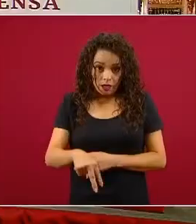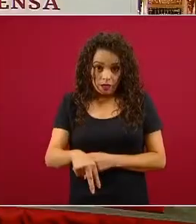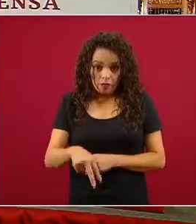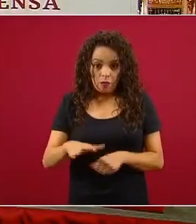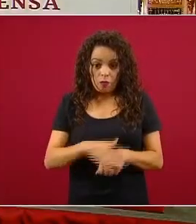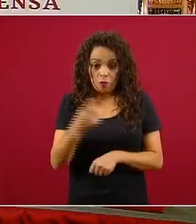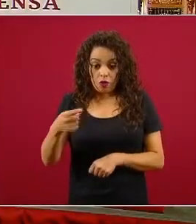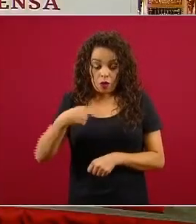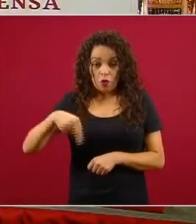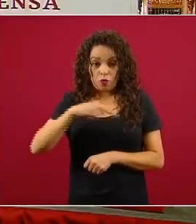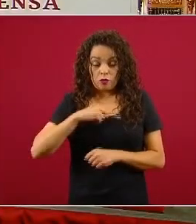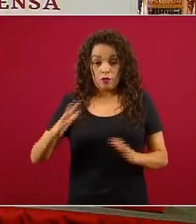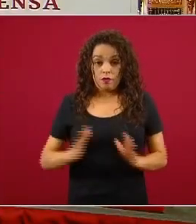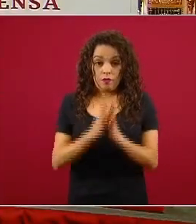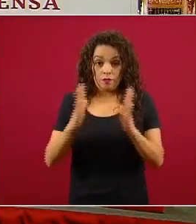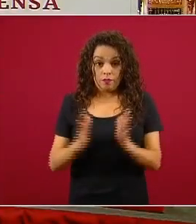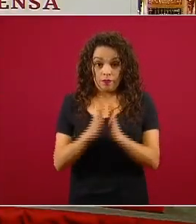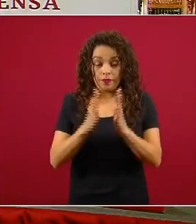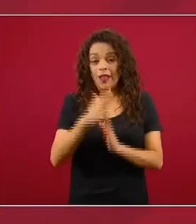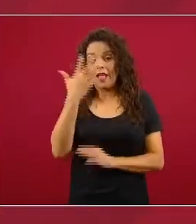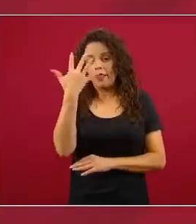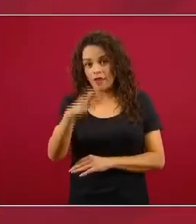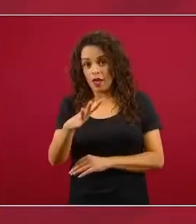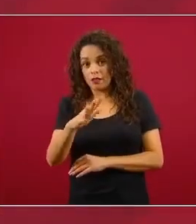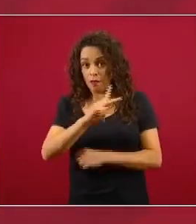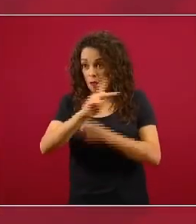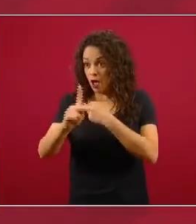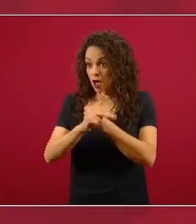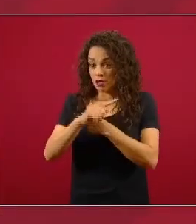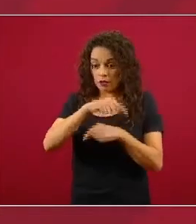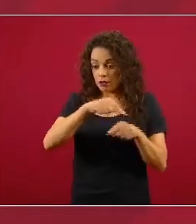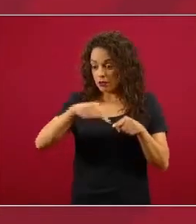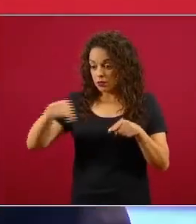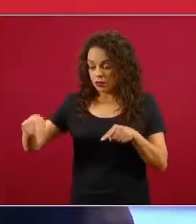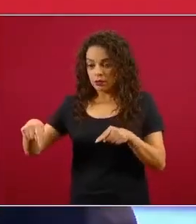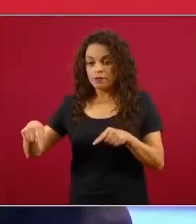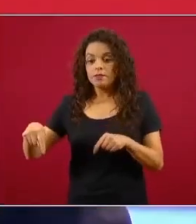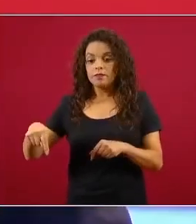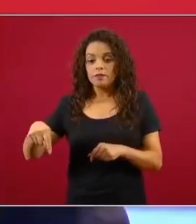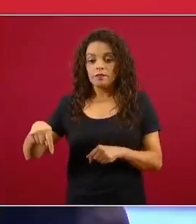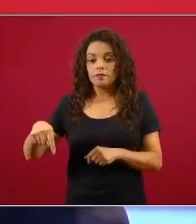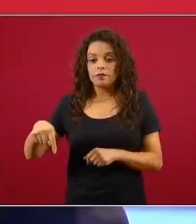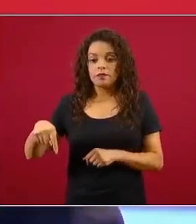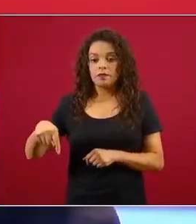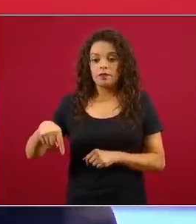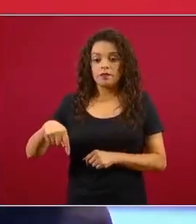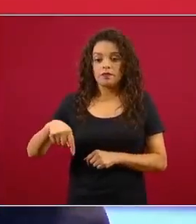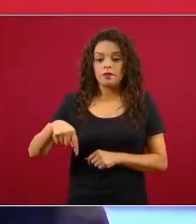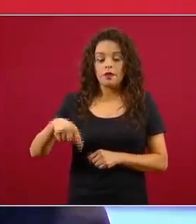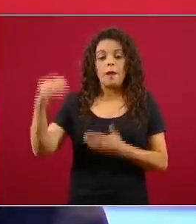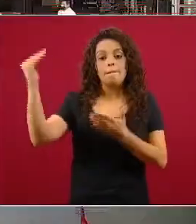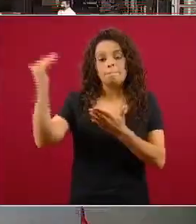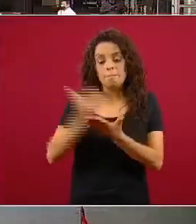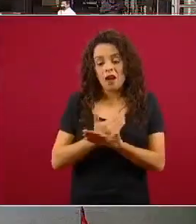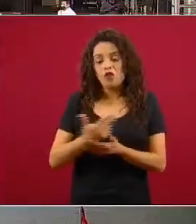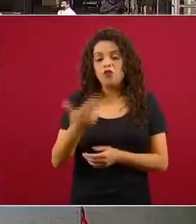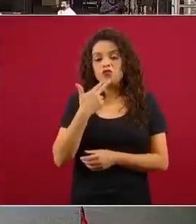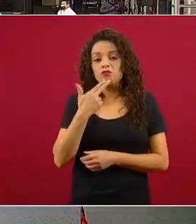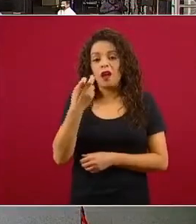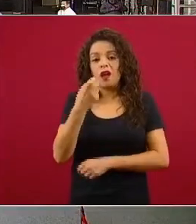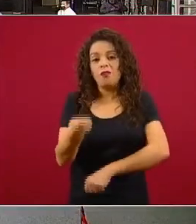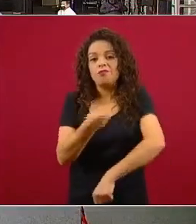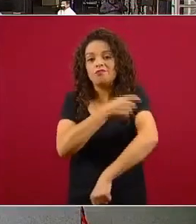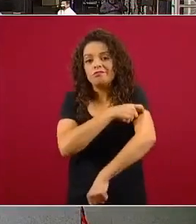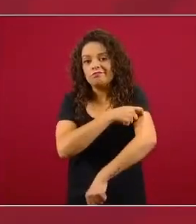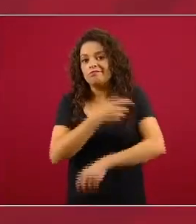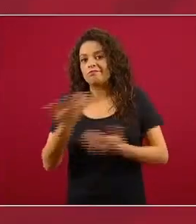países que participaron, los 10 países que participaron en los ensayos clínicos, es el que tiene la menor utilidad la vacuna, Paradójicamente, México